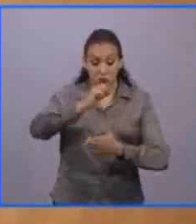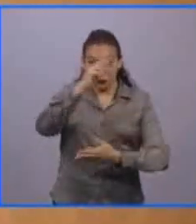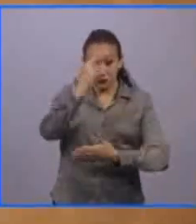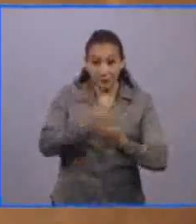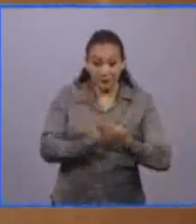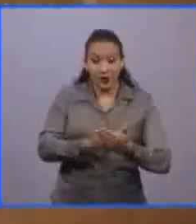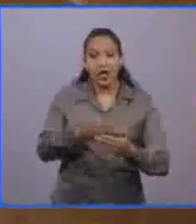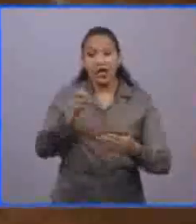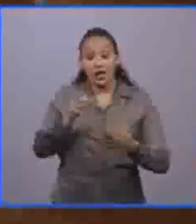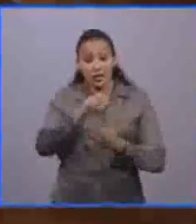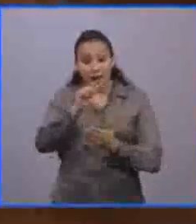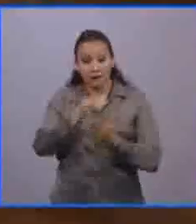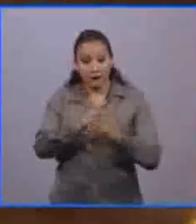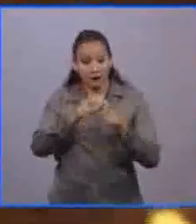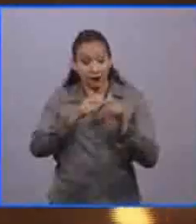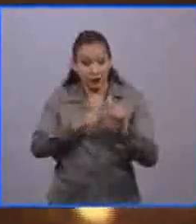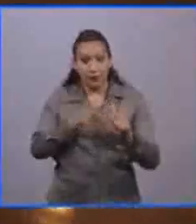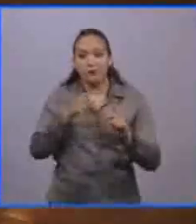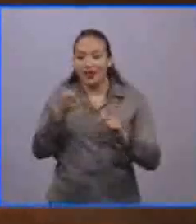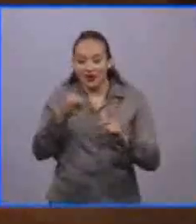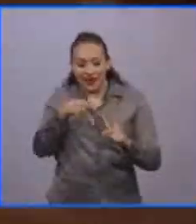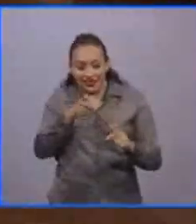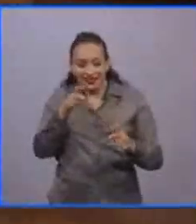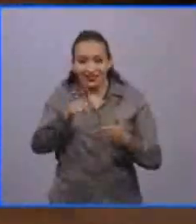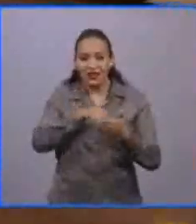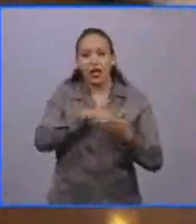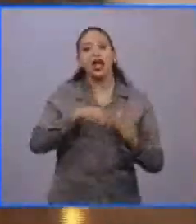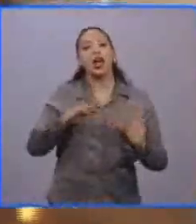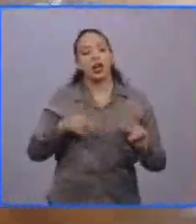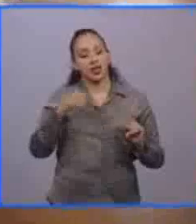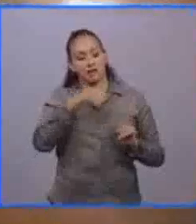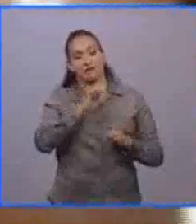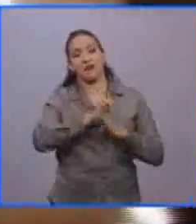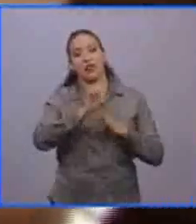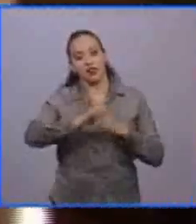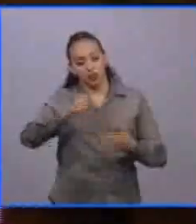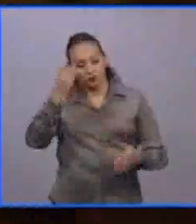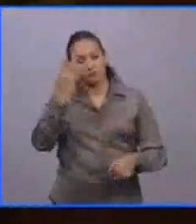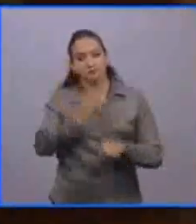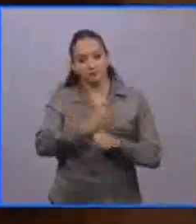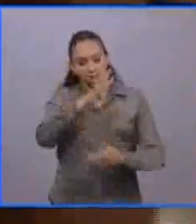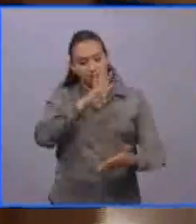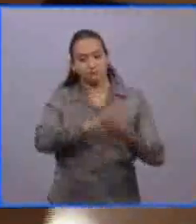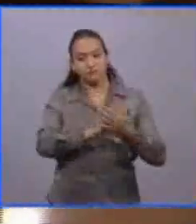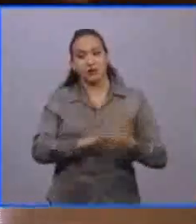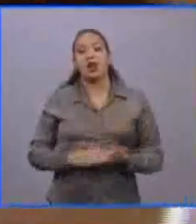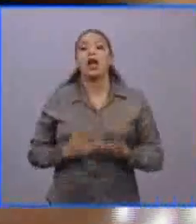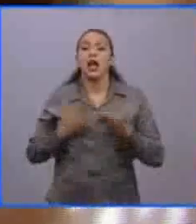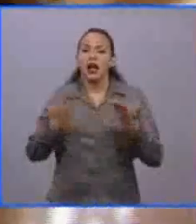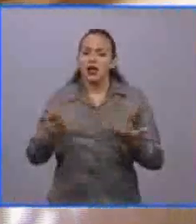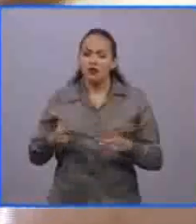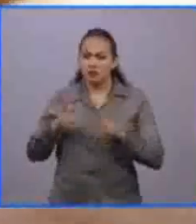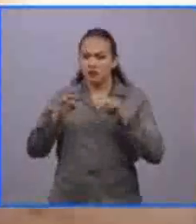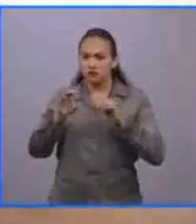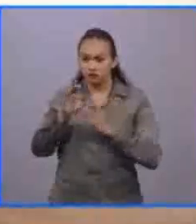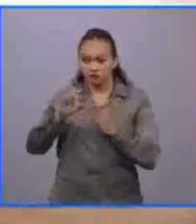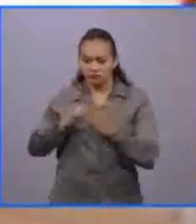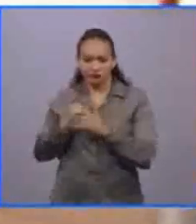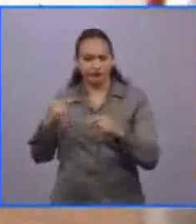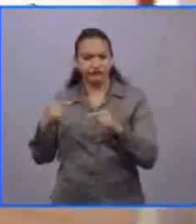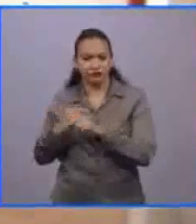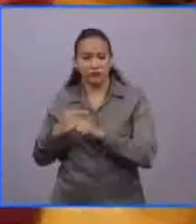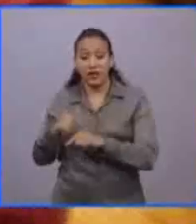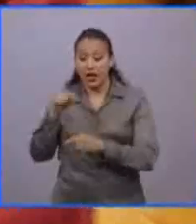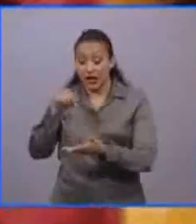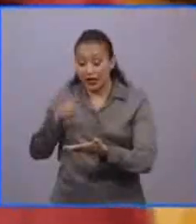continúe aplicando una norma declarada inválida será sancionada penalmente. En el caso de las acciones de inconstitucionalidad,